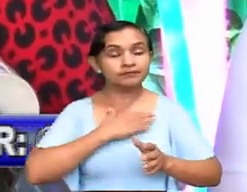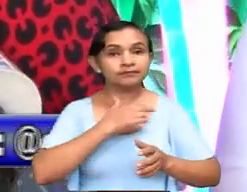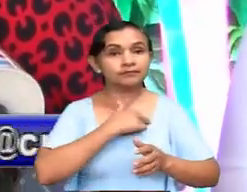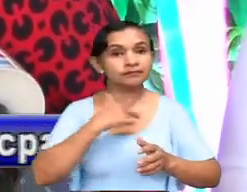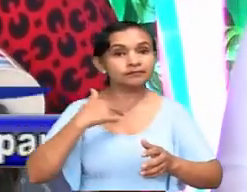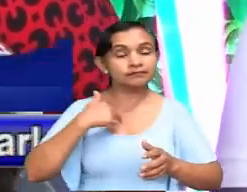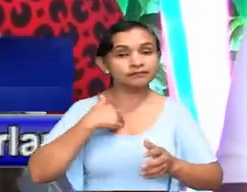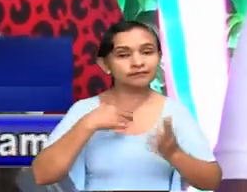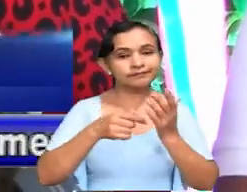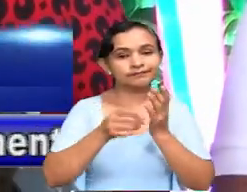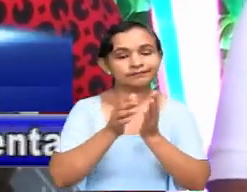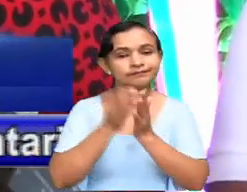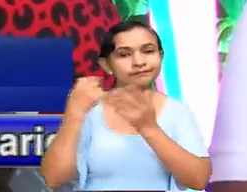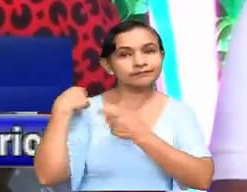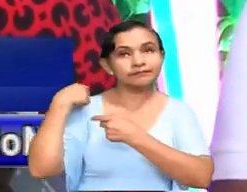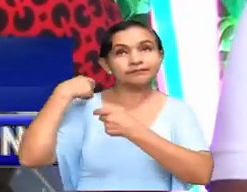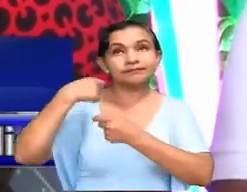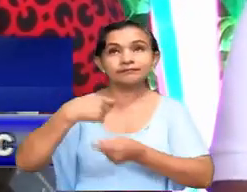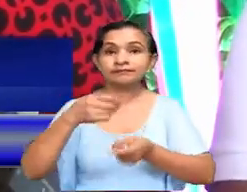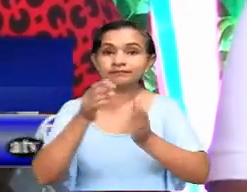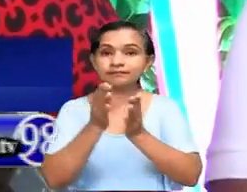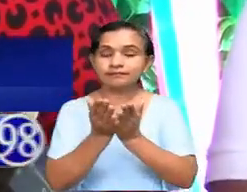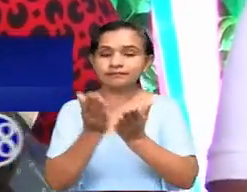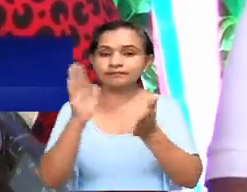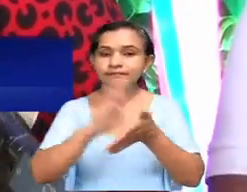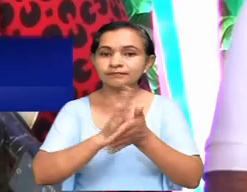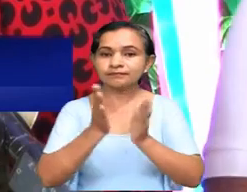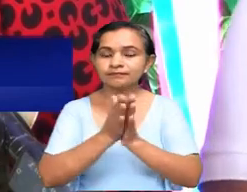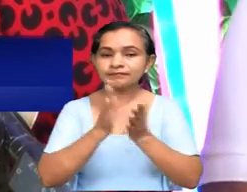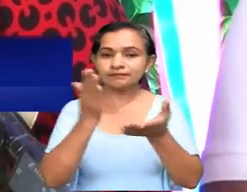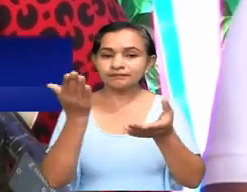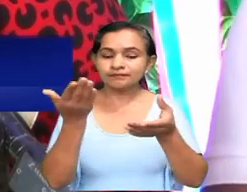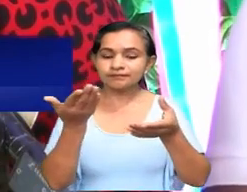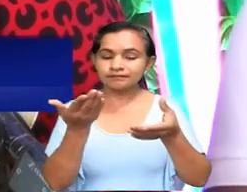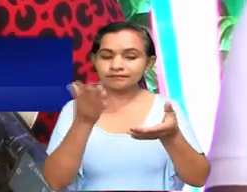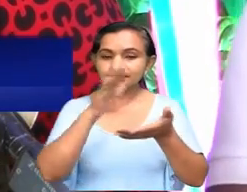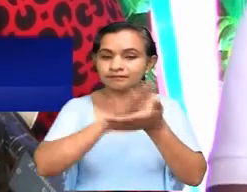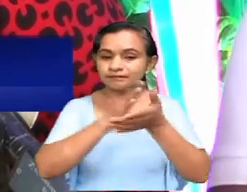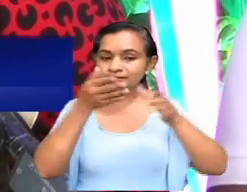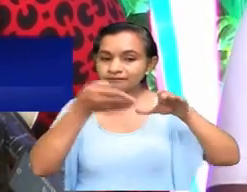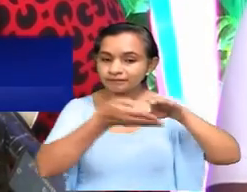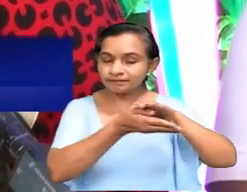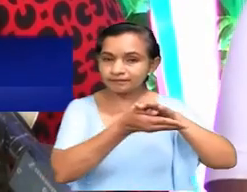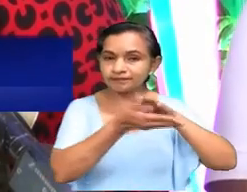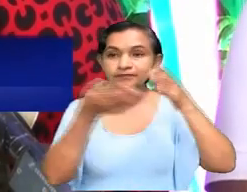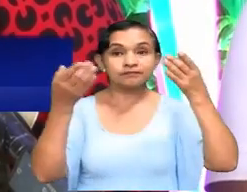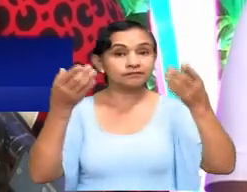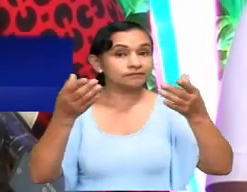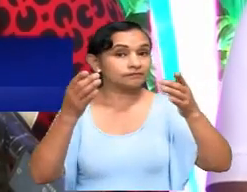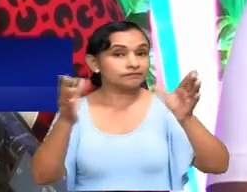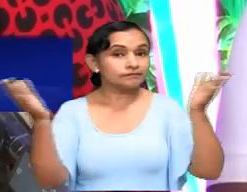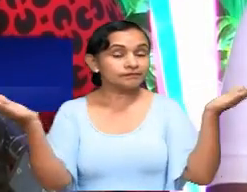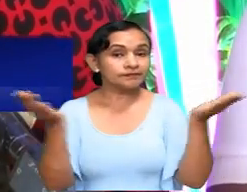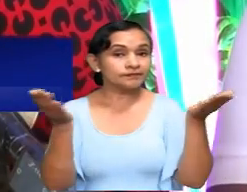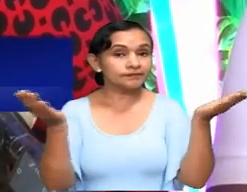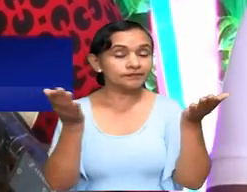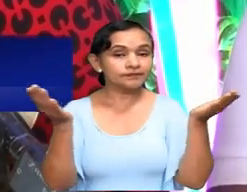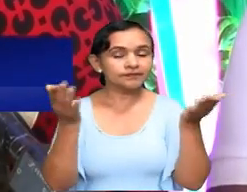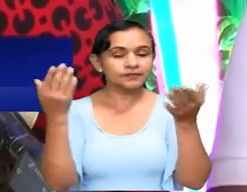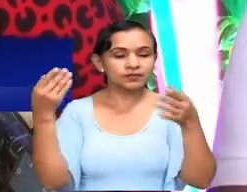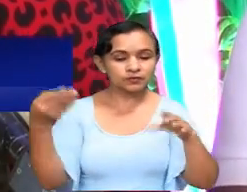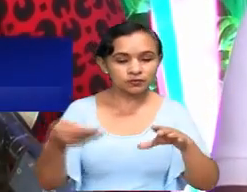es cartera, hacemos tortillero, hacemos cosas de